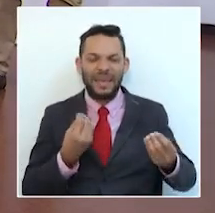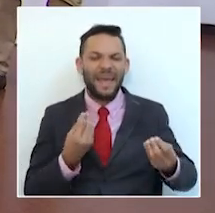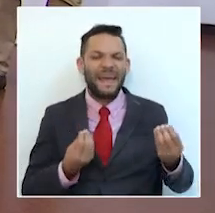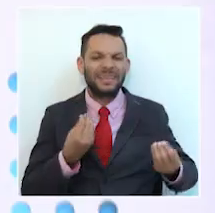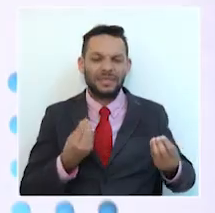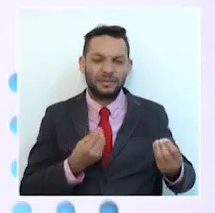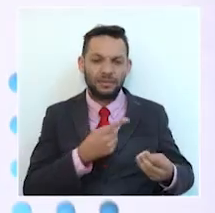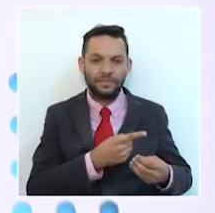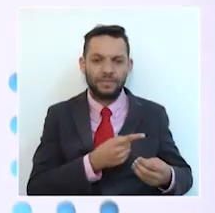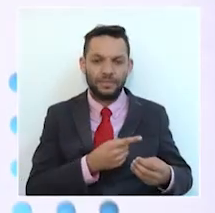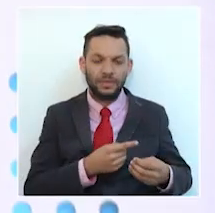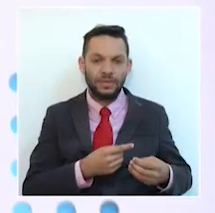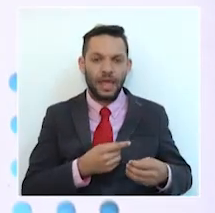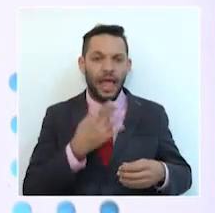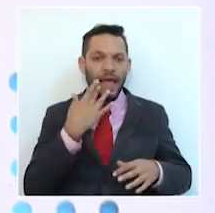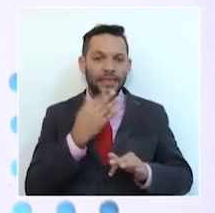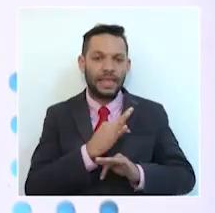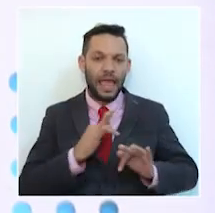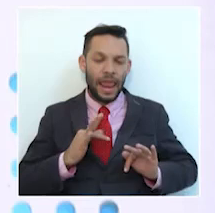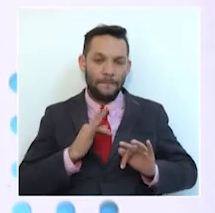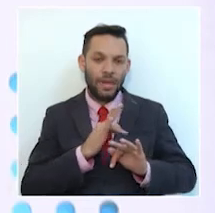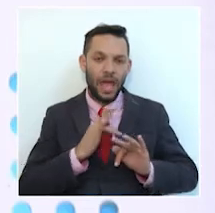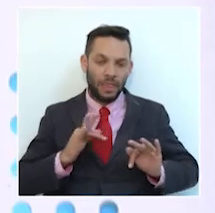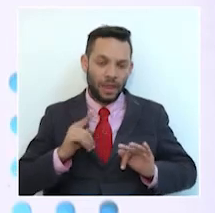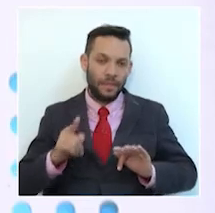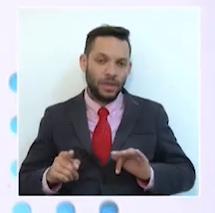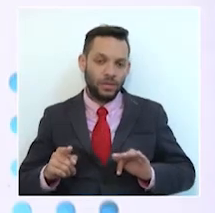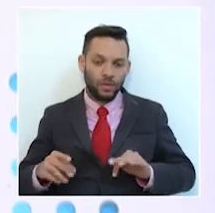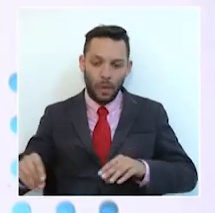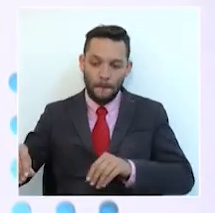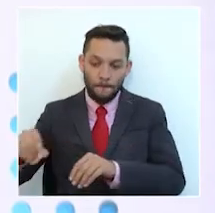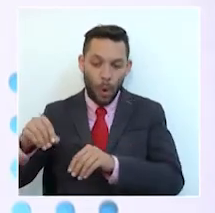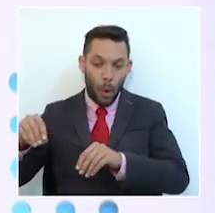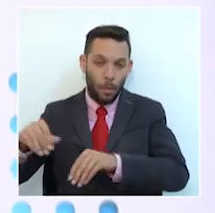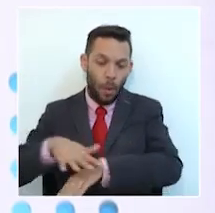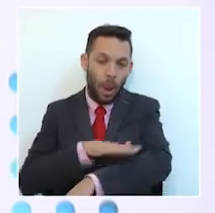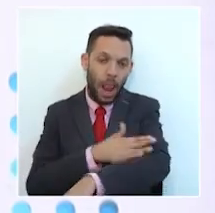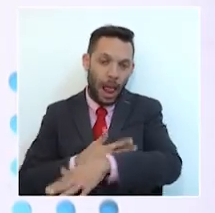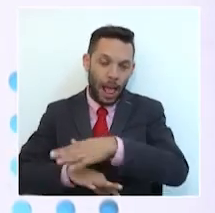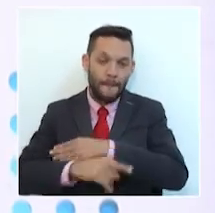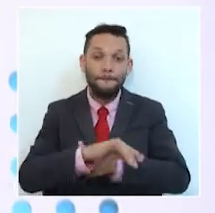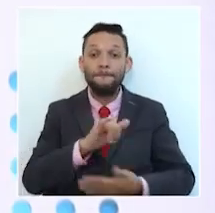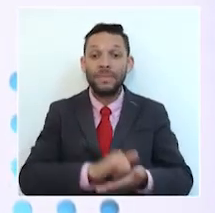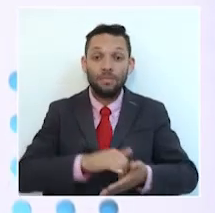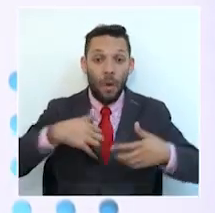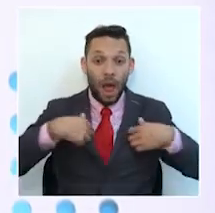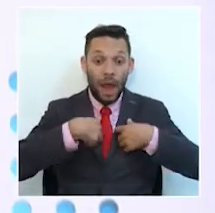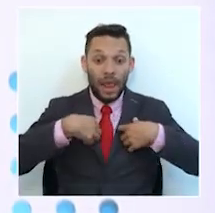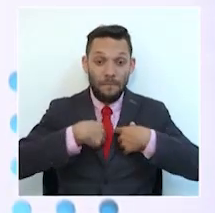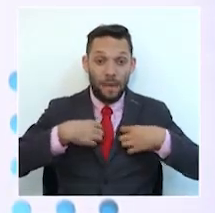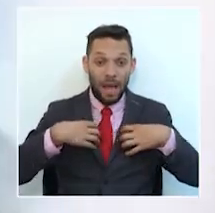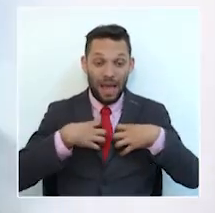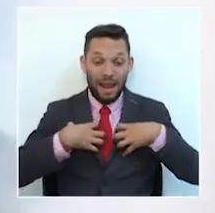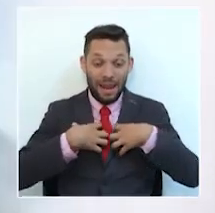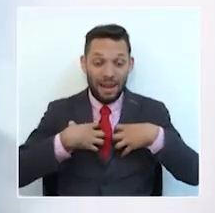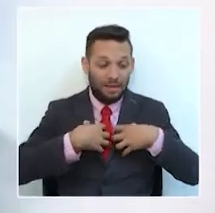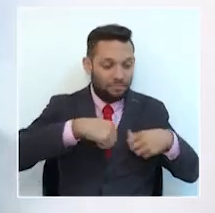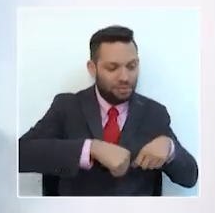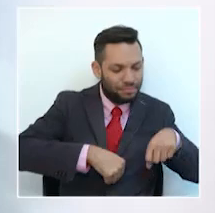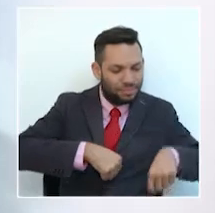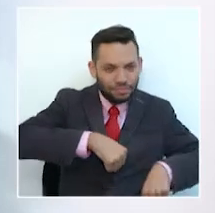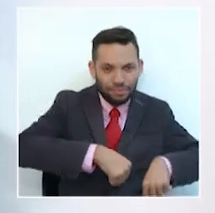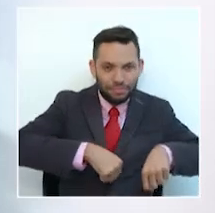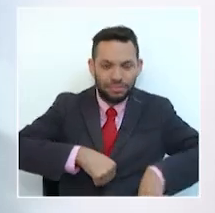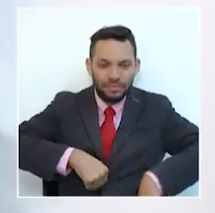geo terapia eloy des es un tipo de ellos en el barro el barro